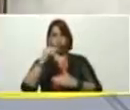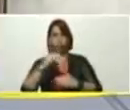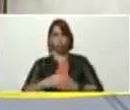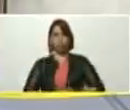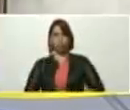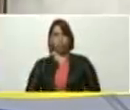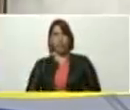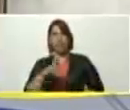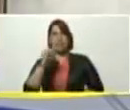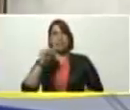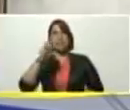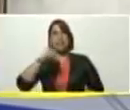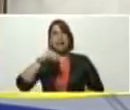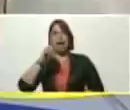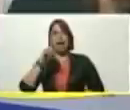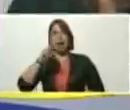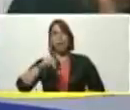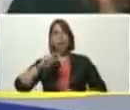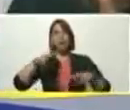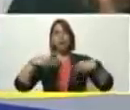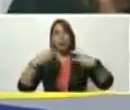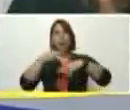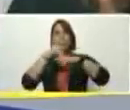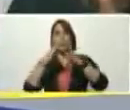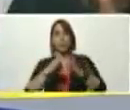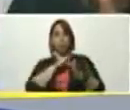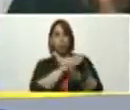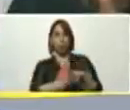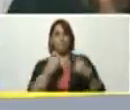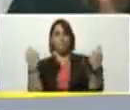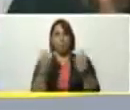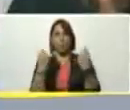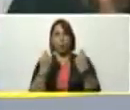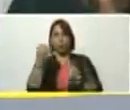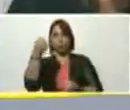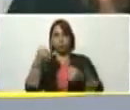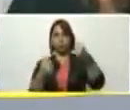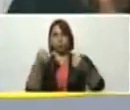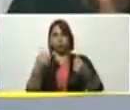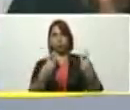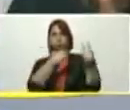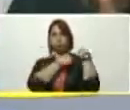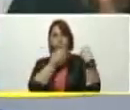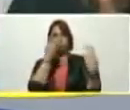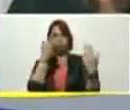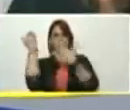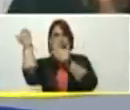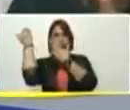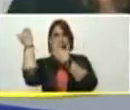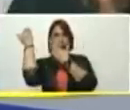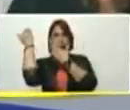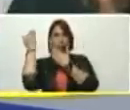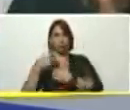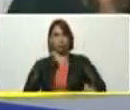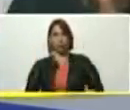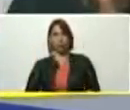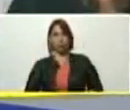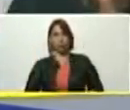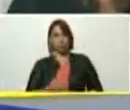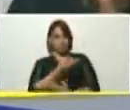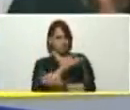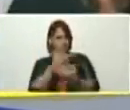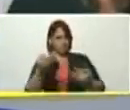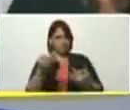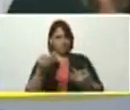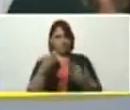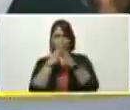Araguayán, nuevo ministro del Poder Popular para el Transporte. Velázquez Araguayán, exitoso entre